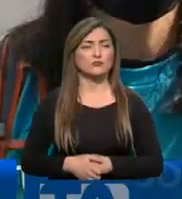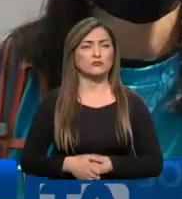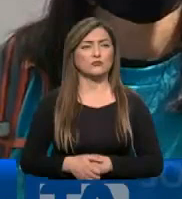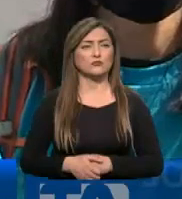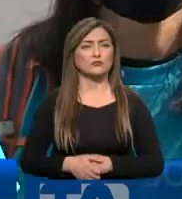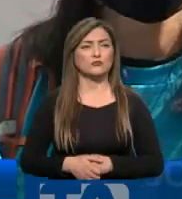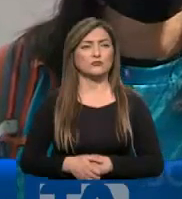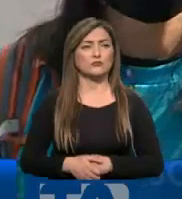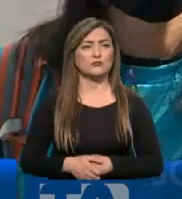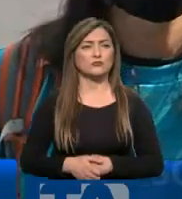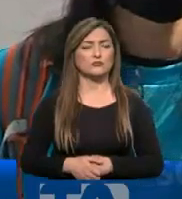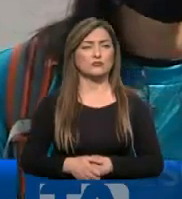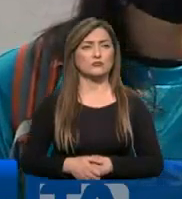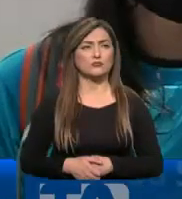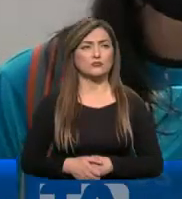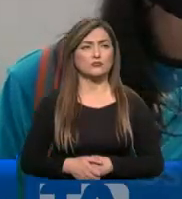queremos que el ciclista